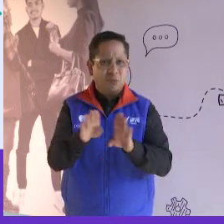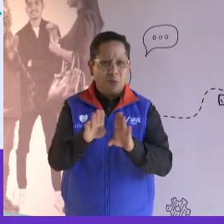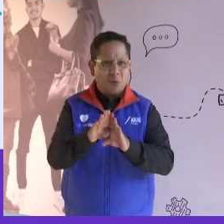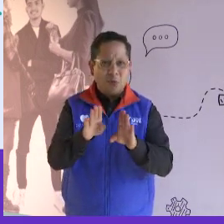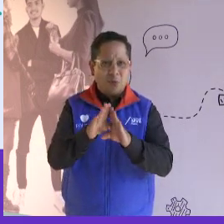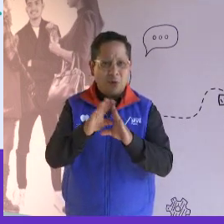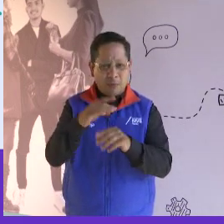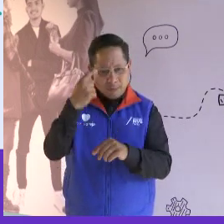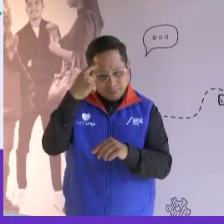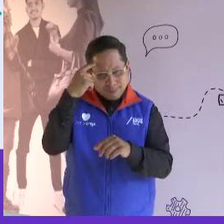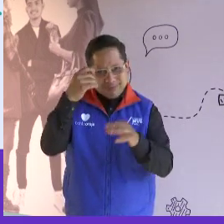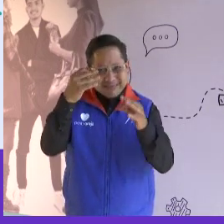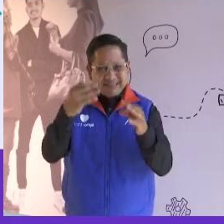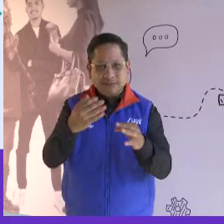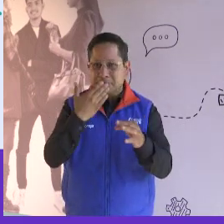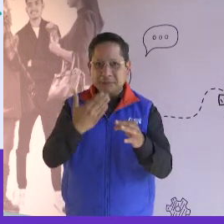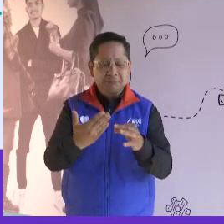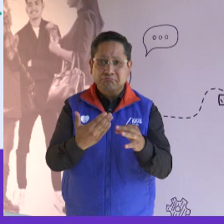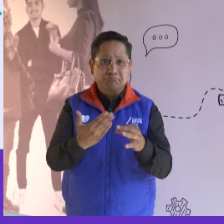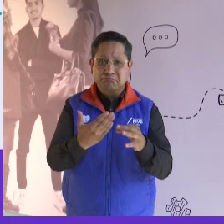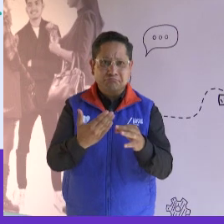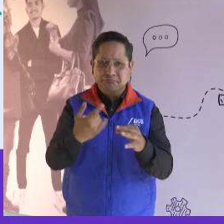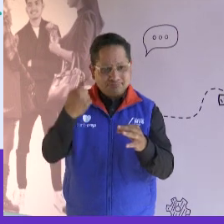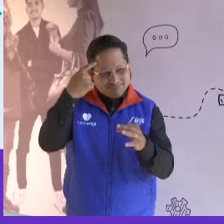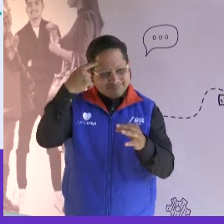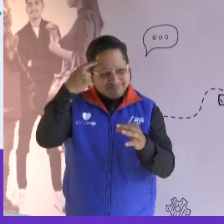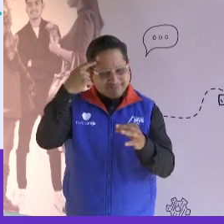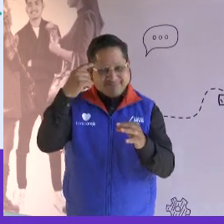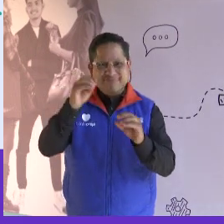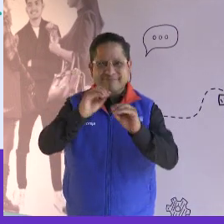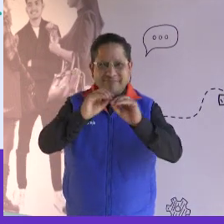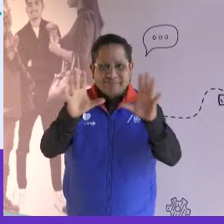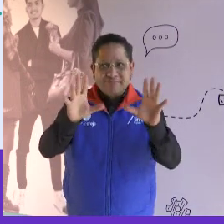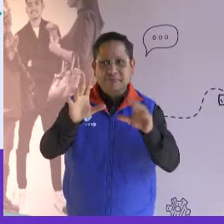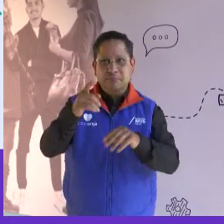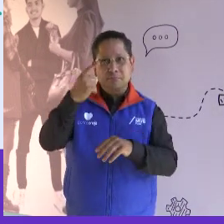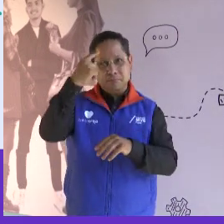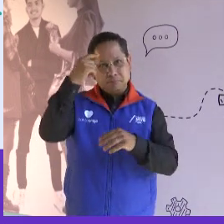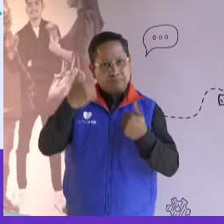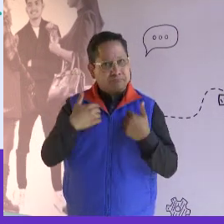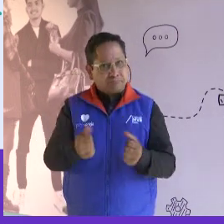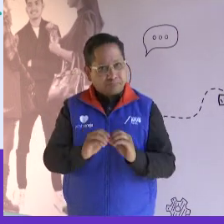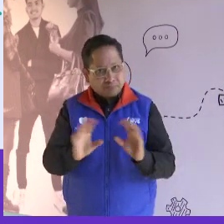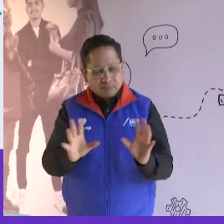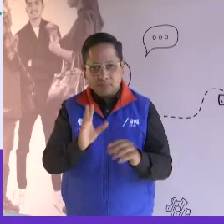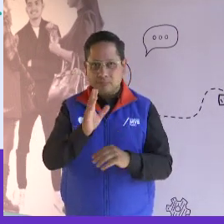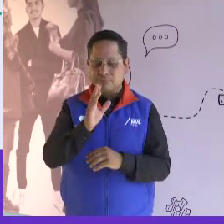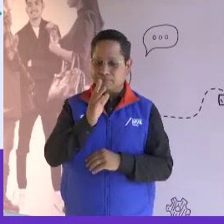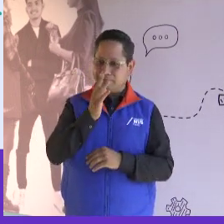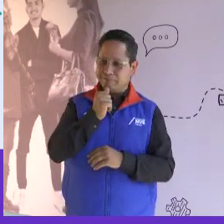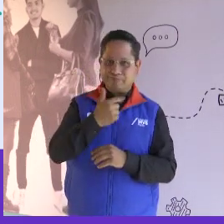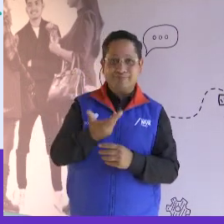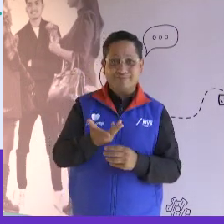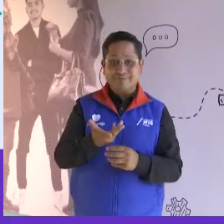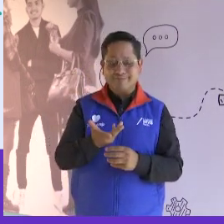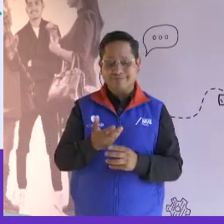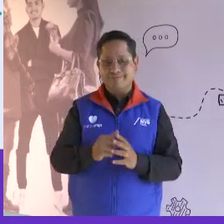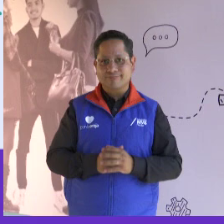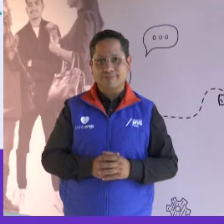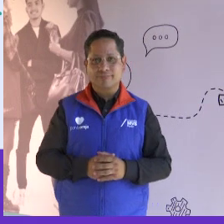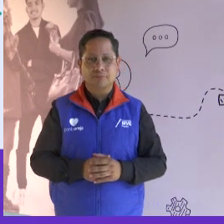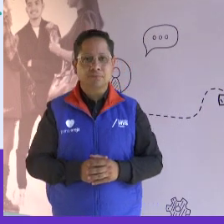llegaban a aterrizar, ¿no? En los procesos de fortalecimiento, ya no hablemos en los temas de intervención. Gracias a